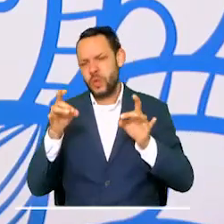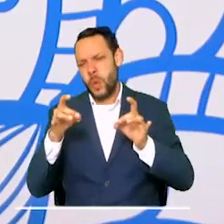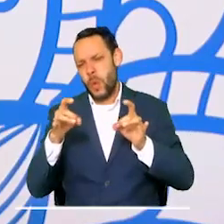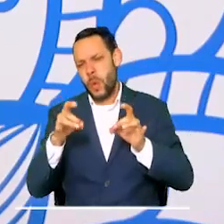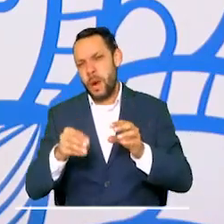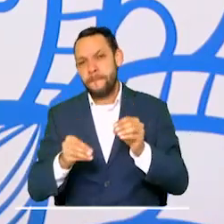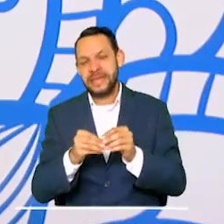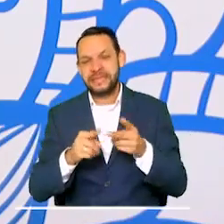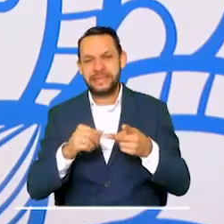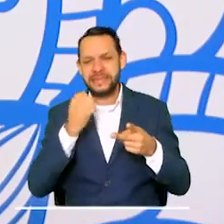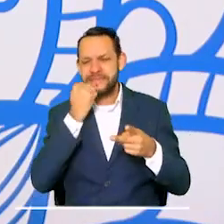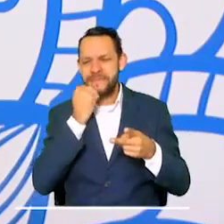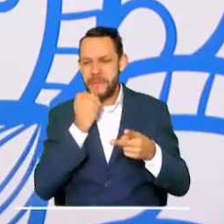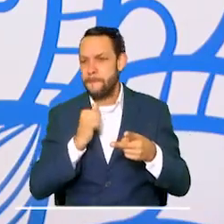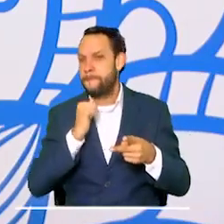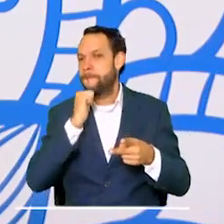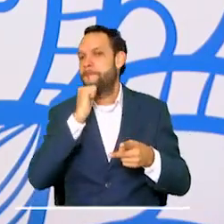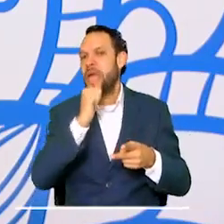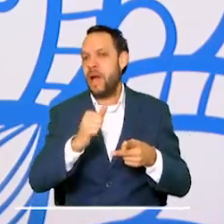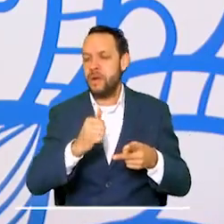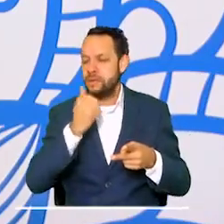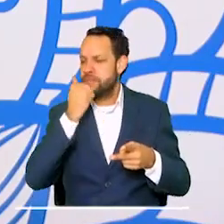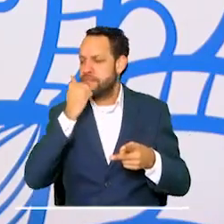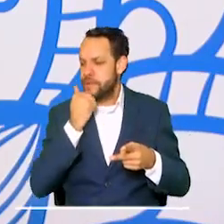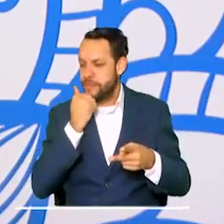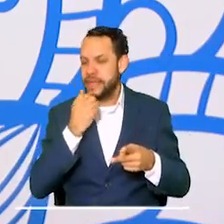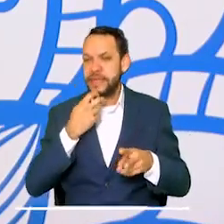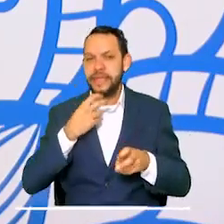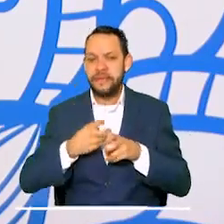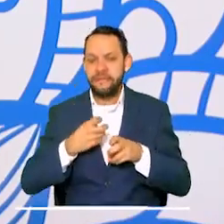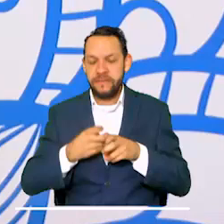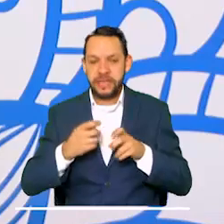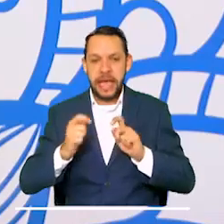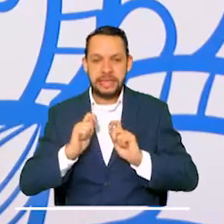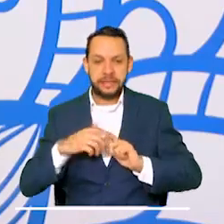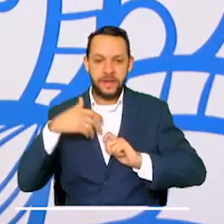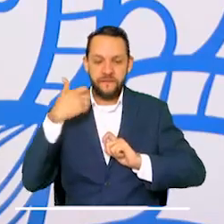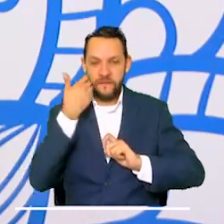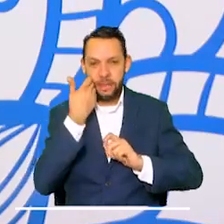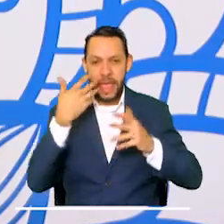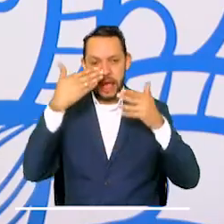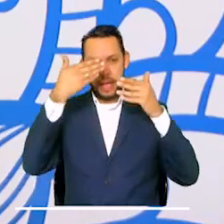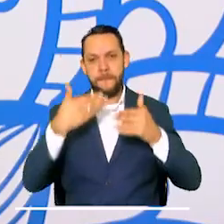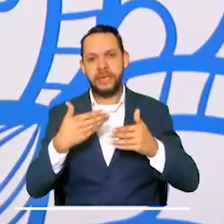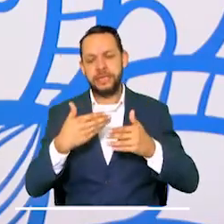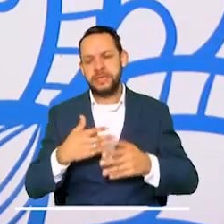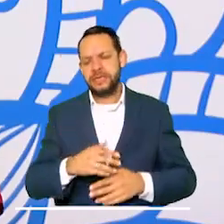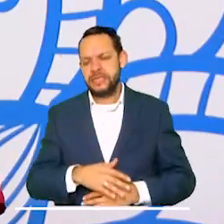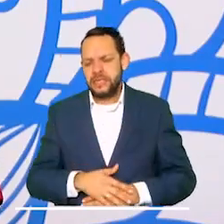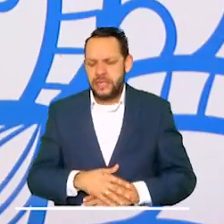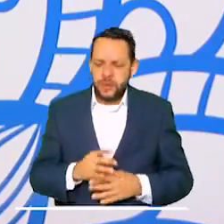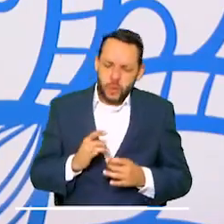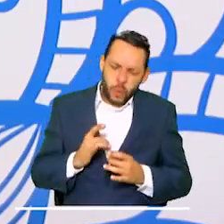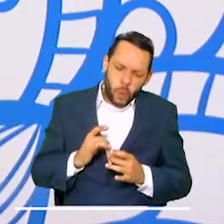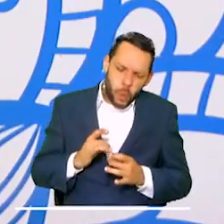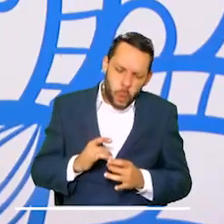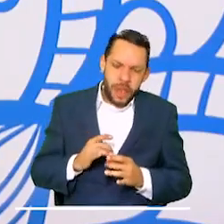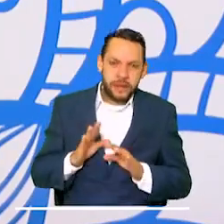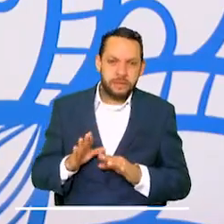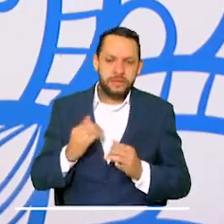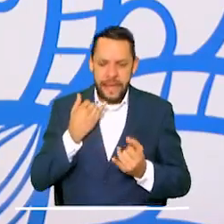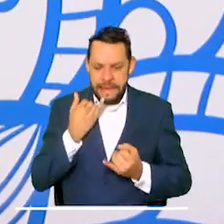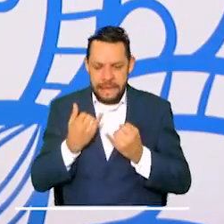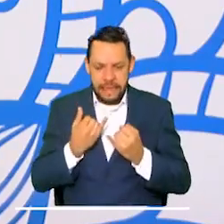hemorragias. Es realmente una enfermedad muy discapacitante para la mujer y tiene mucho que ver con esa identidad de nosotras como